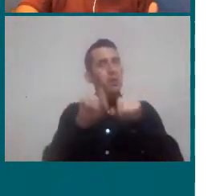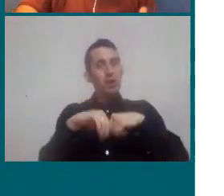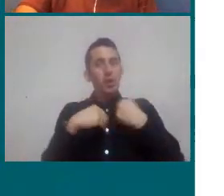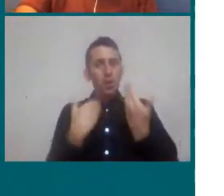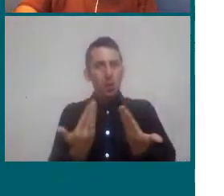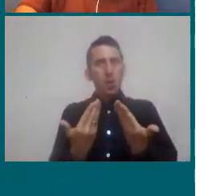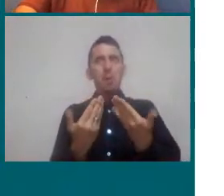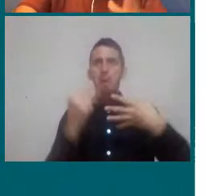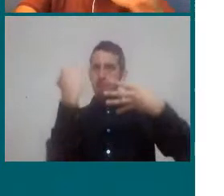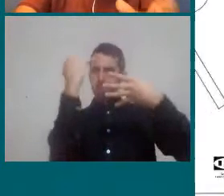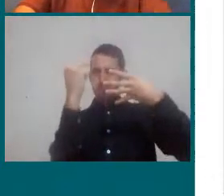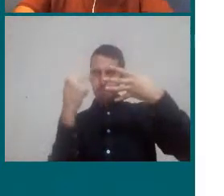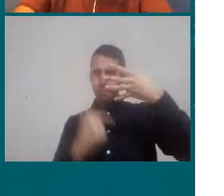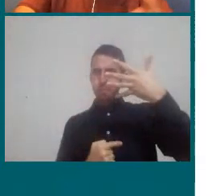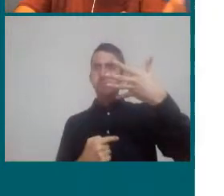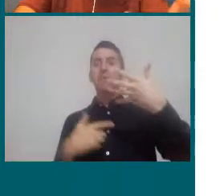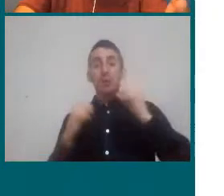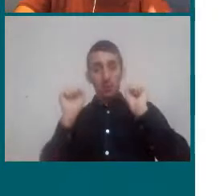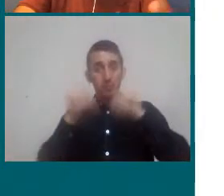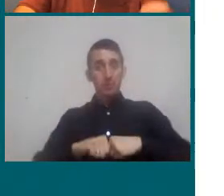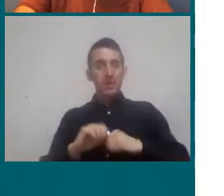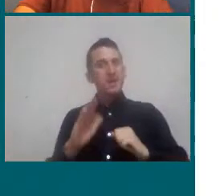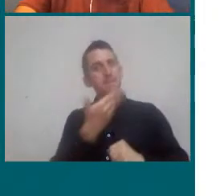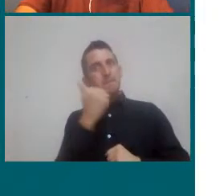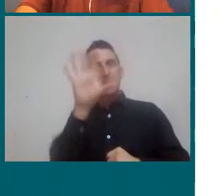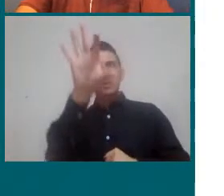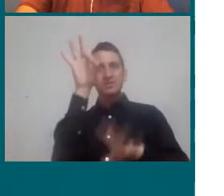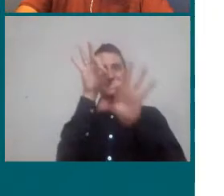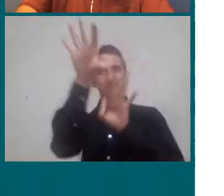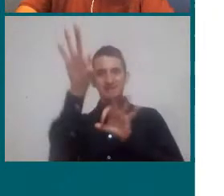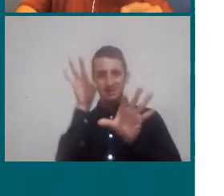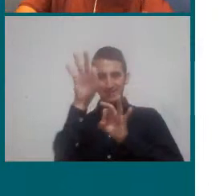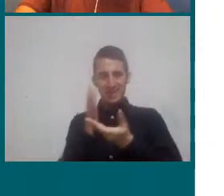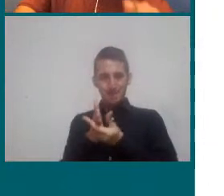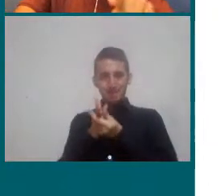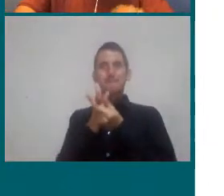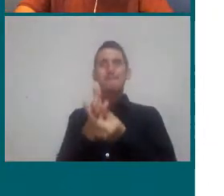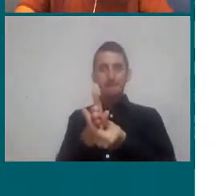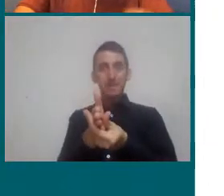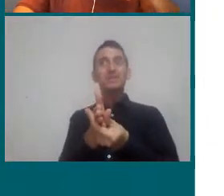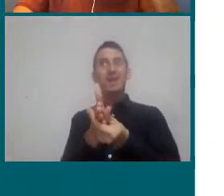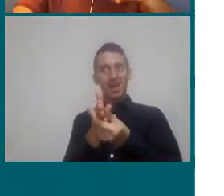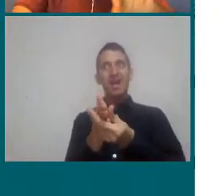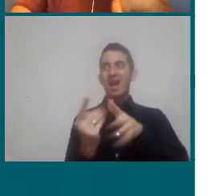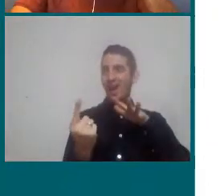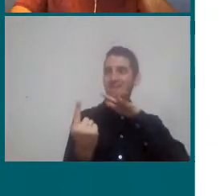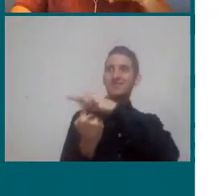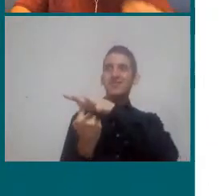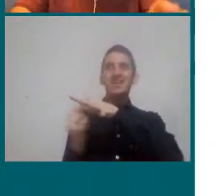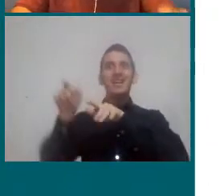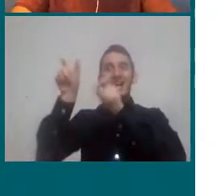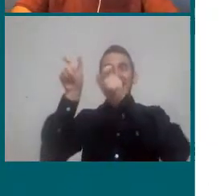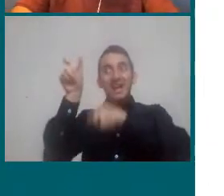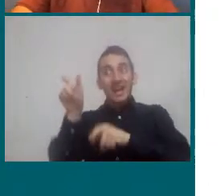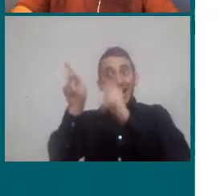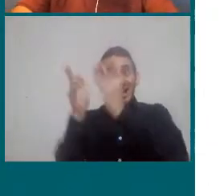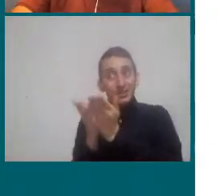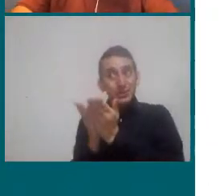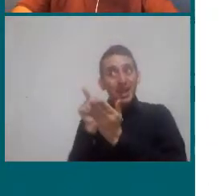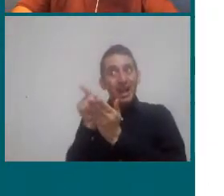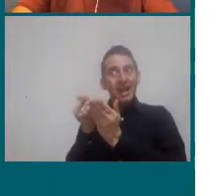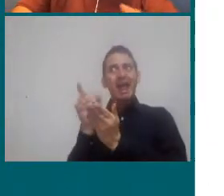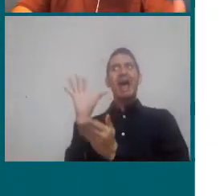altas claves. Y dije, pues lo mejor es elegir y trabajar a través de metodologías que impliquen al alumno evidenciar